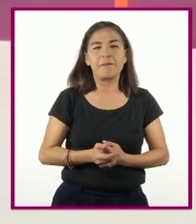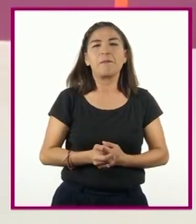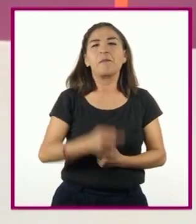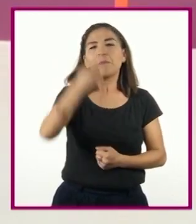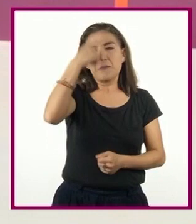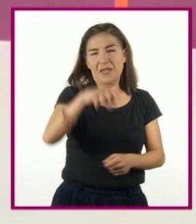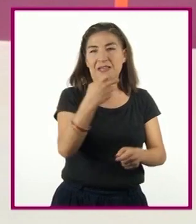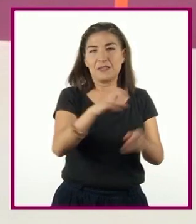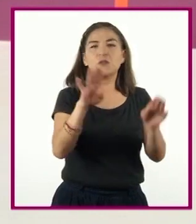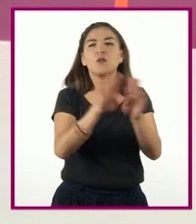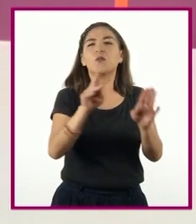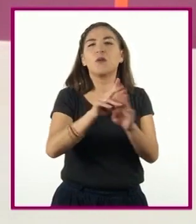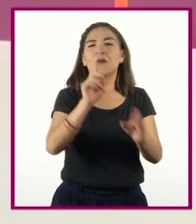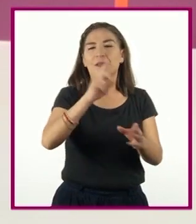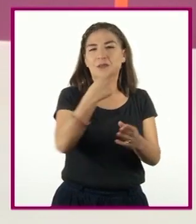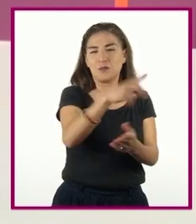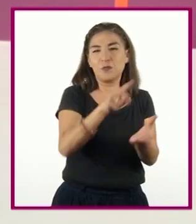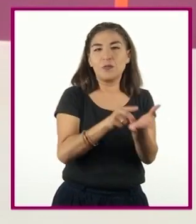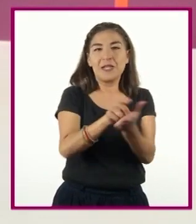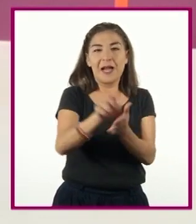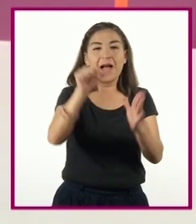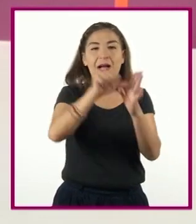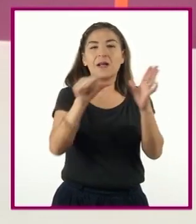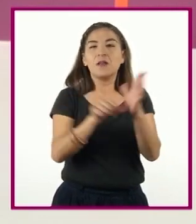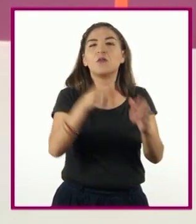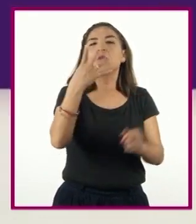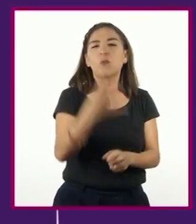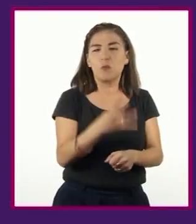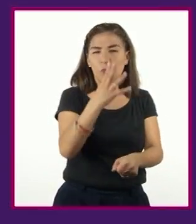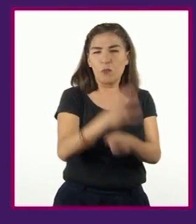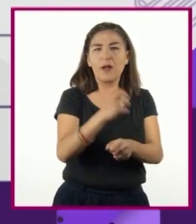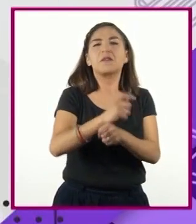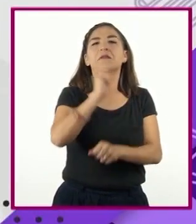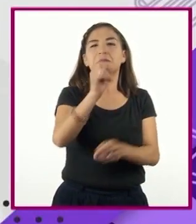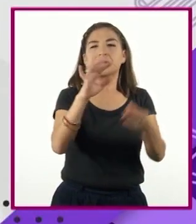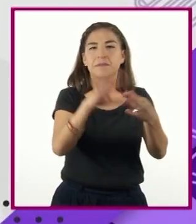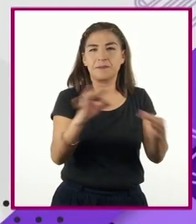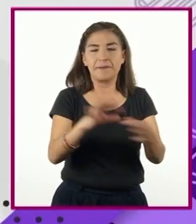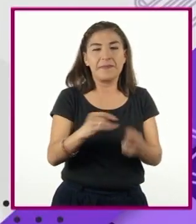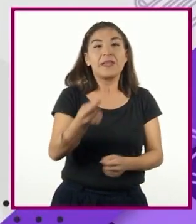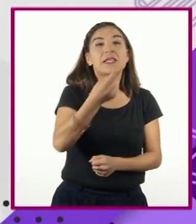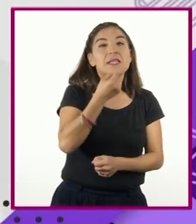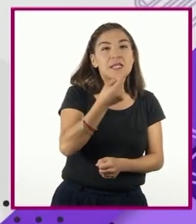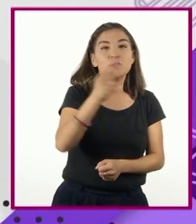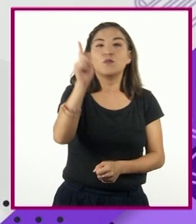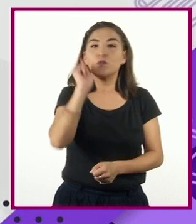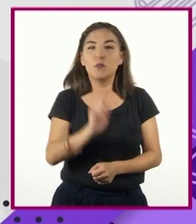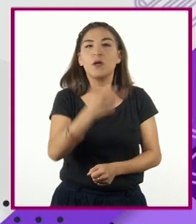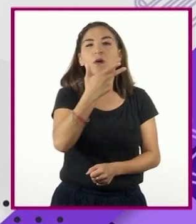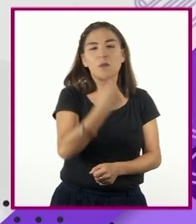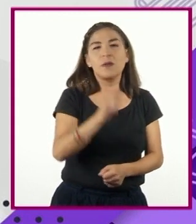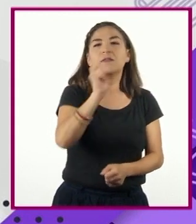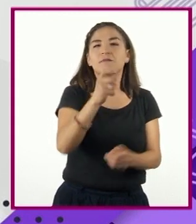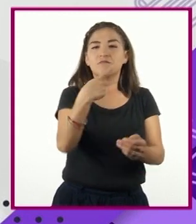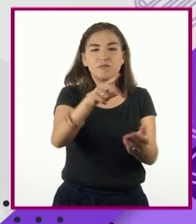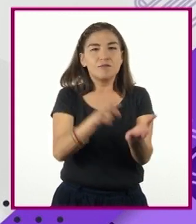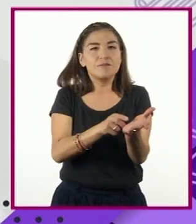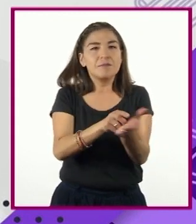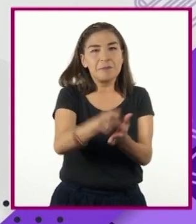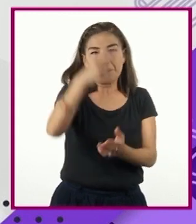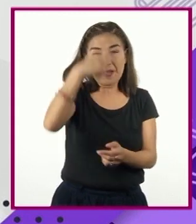consolidar este derecho, en el artículo 4 se menciona que los niños y las niñas tienen derecho a